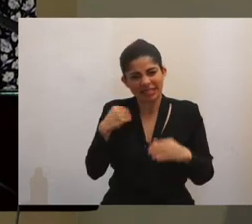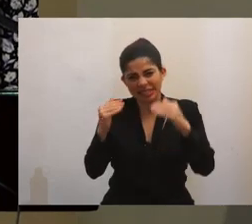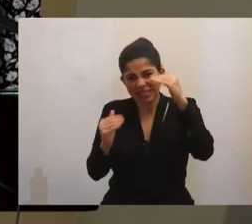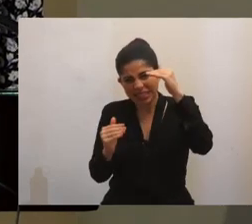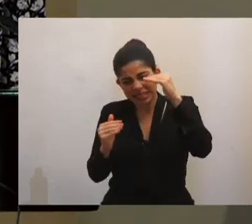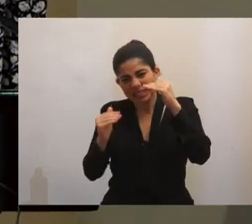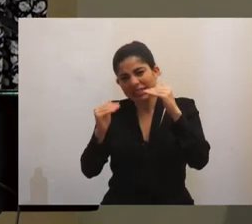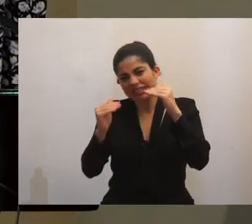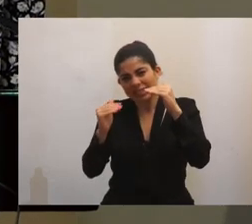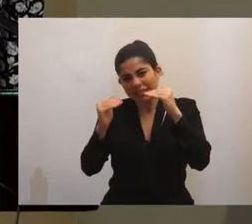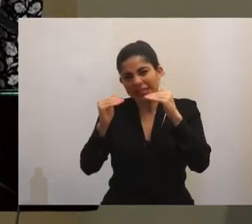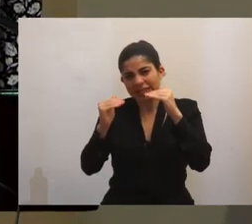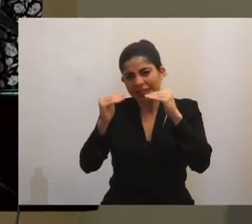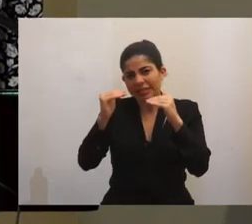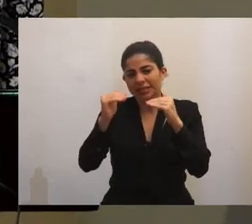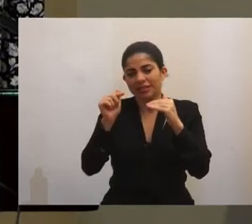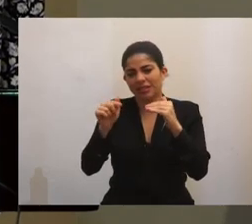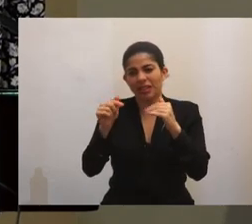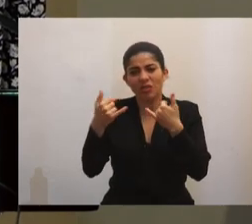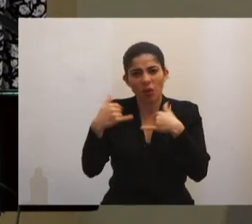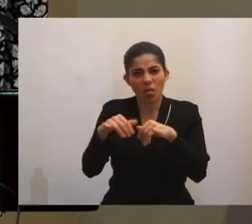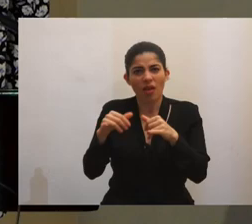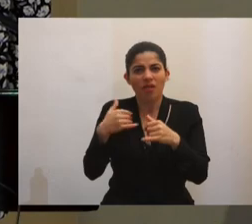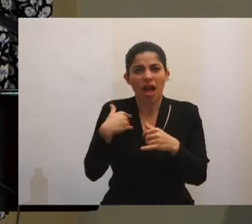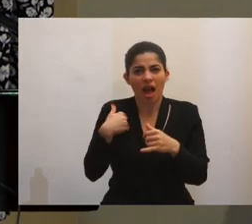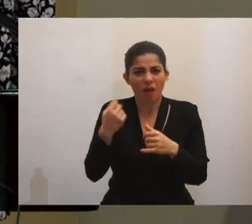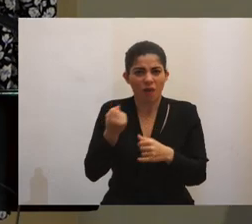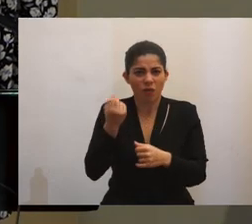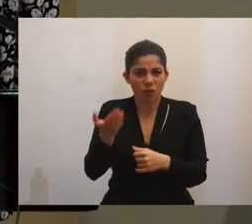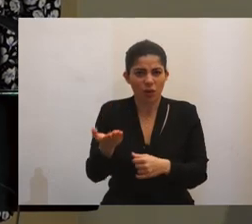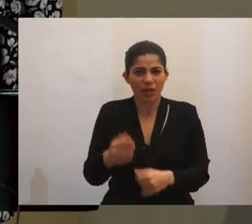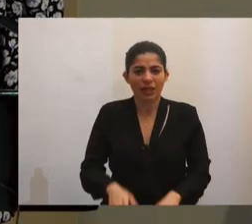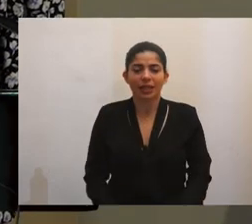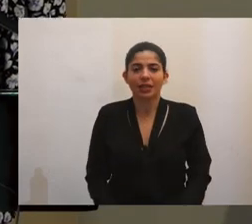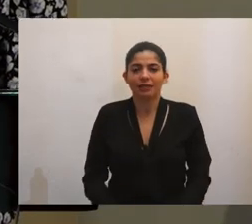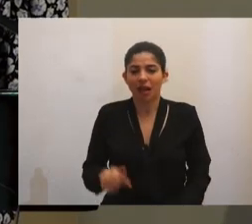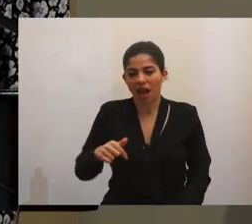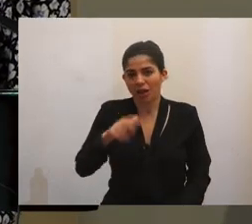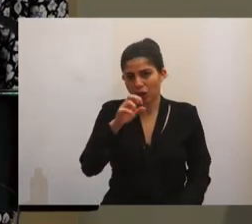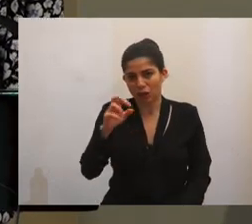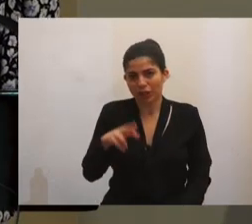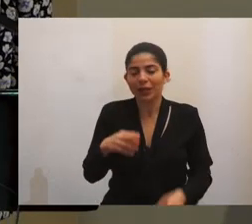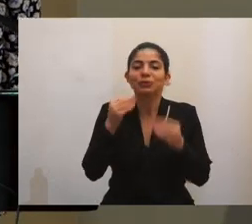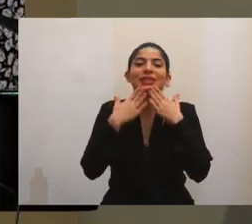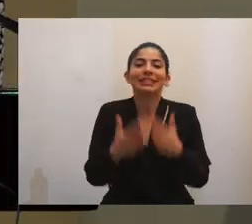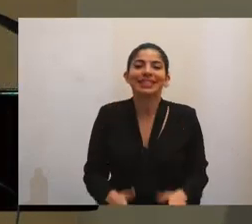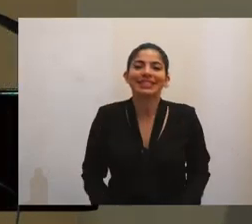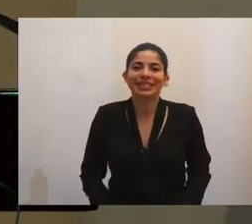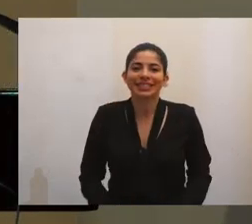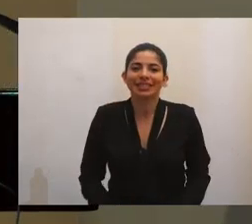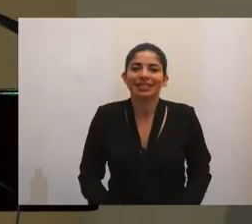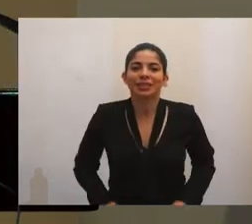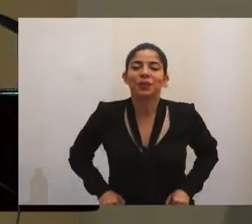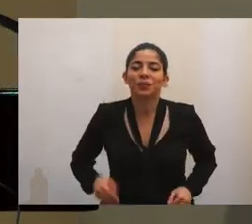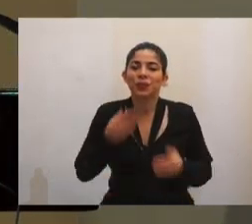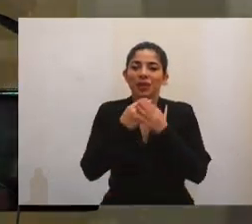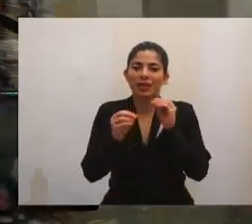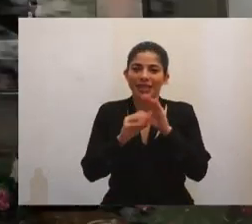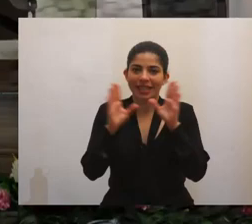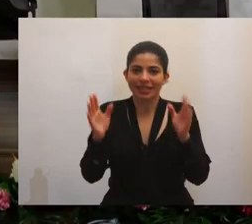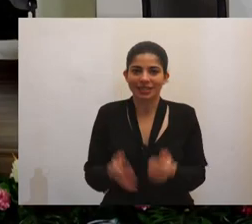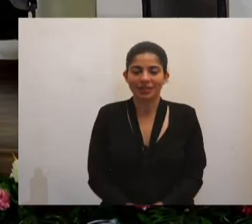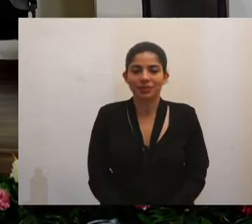brechas que persisten con tanta fuerza aquí en Costa Rica. Muchísimas gracias y muy buenos días.